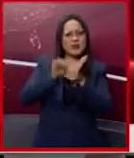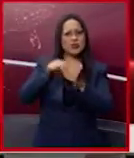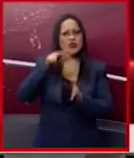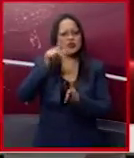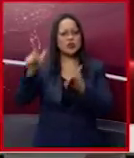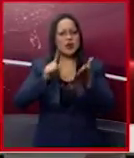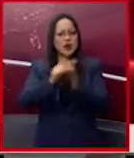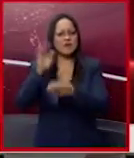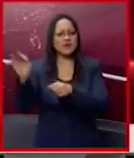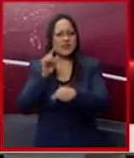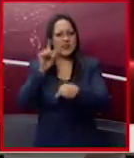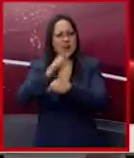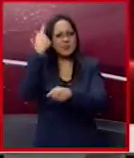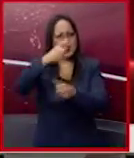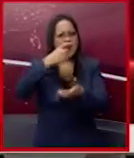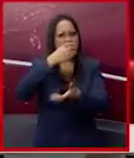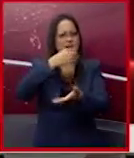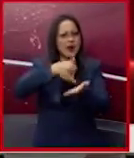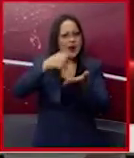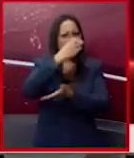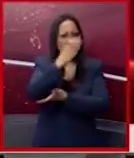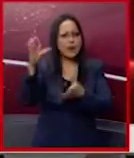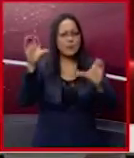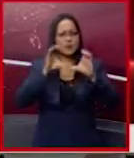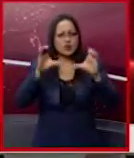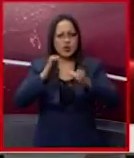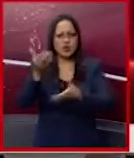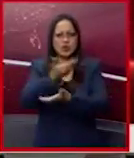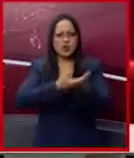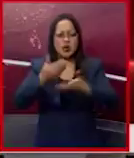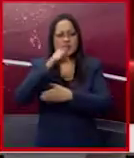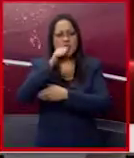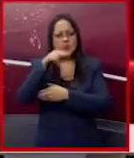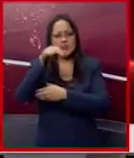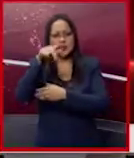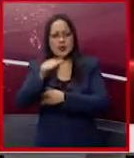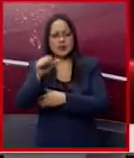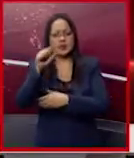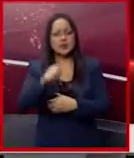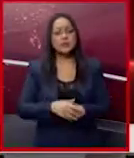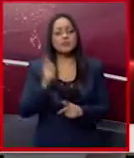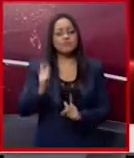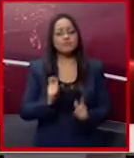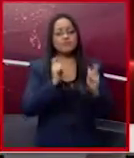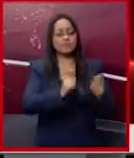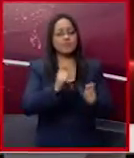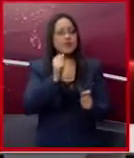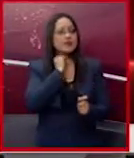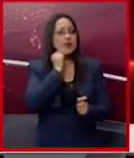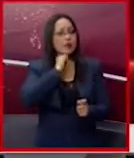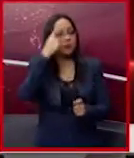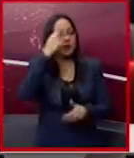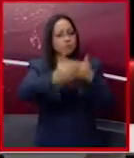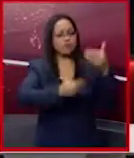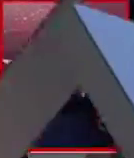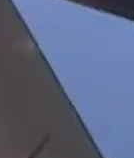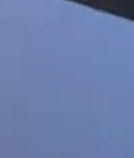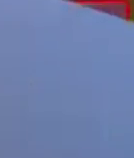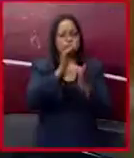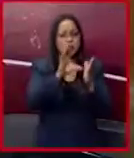de la Ley Federal de Producción, Certificación y Comercio de Semillas. Pasa al Senado para sus efectos